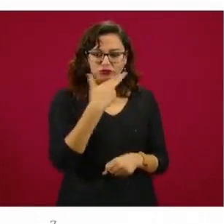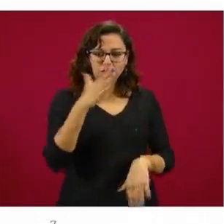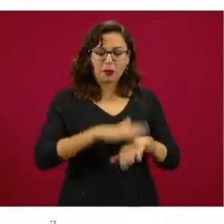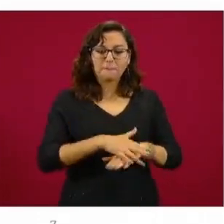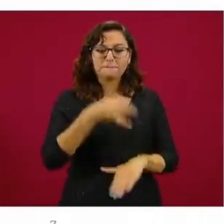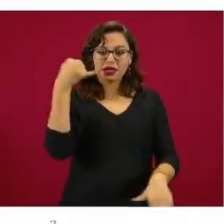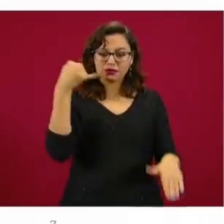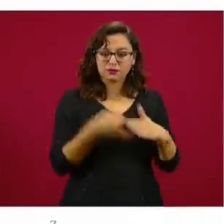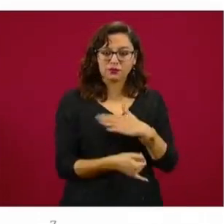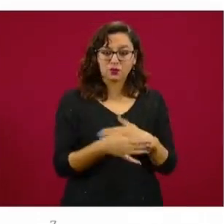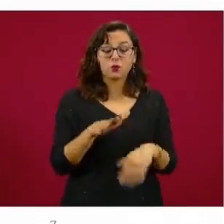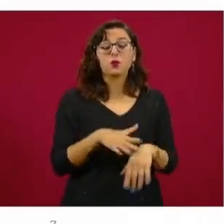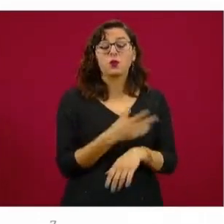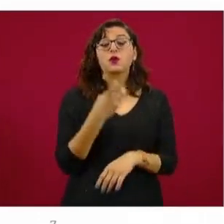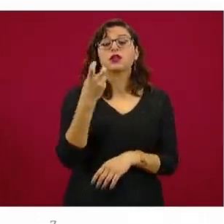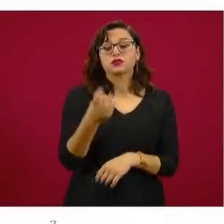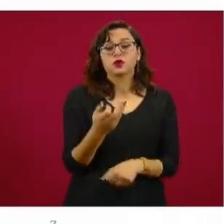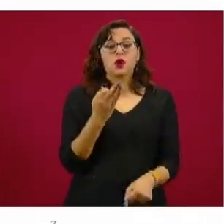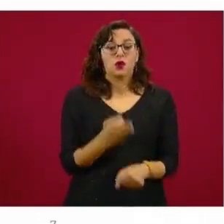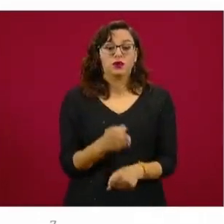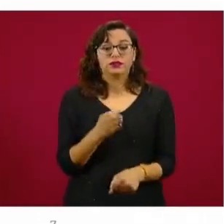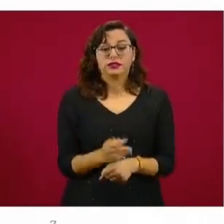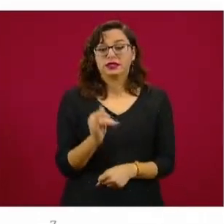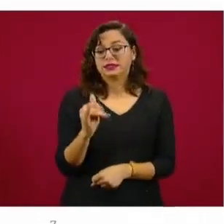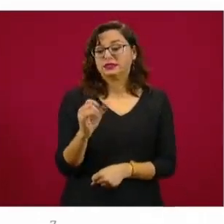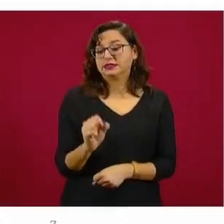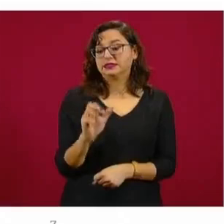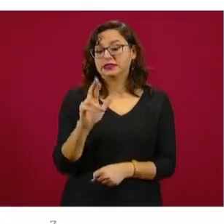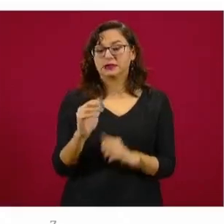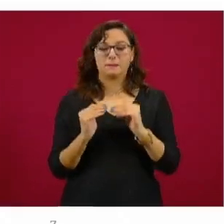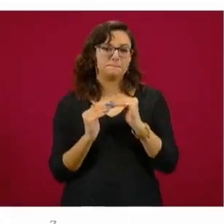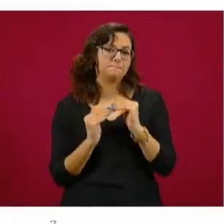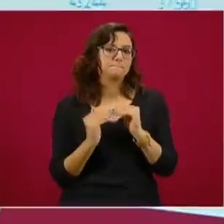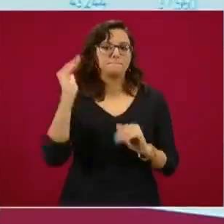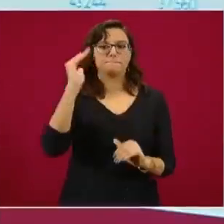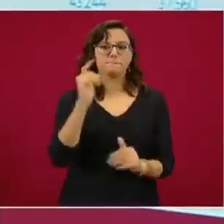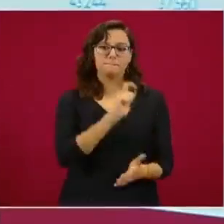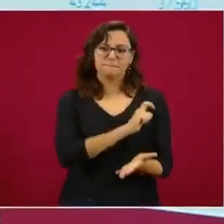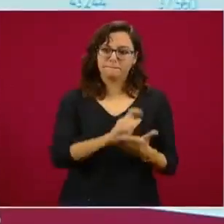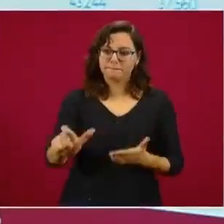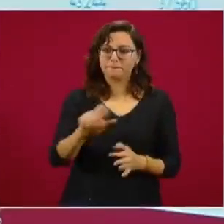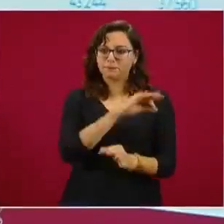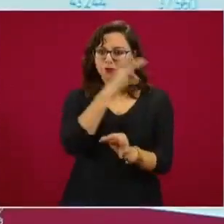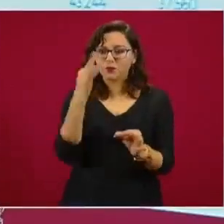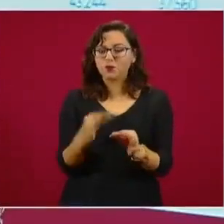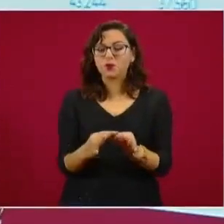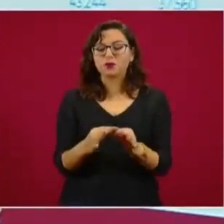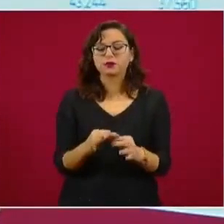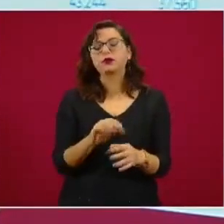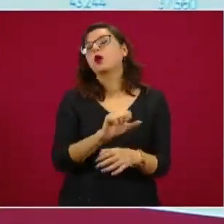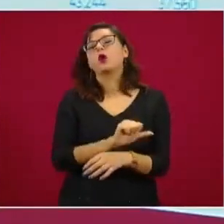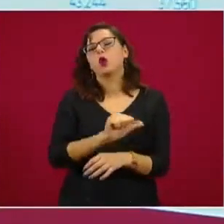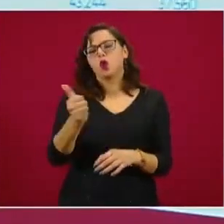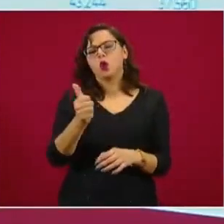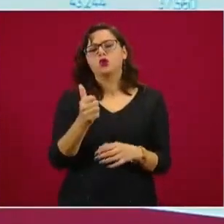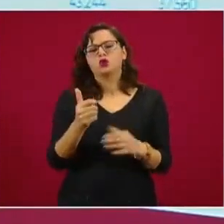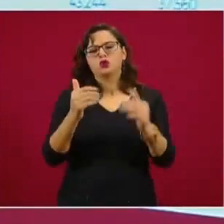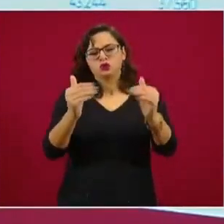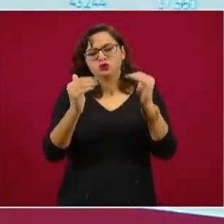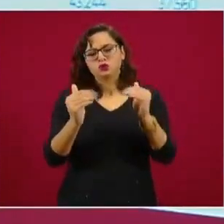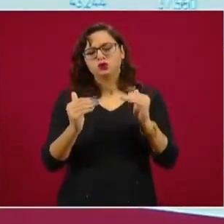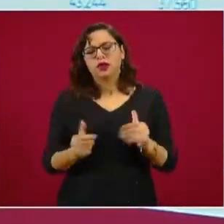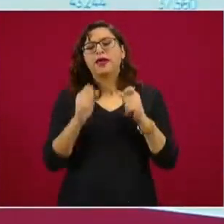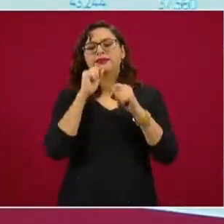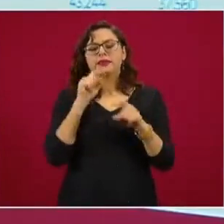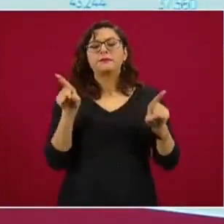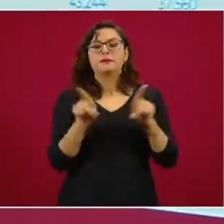por eso el ISR es el que muestra un crecimiento. Y en otros también representa un crecimiento del 25%, porque